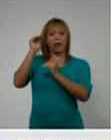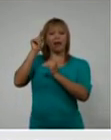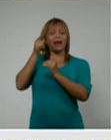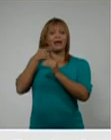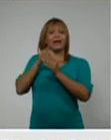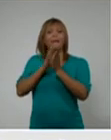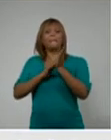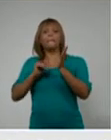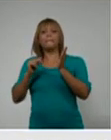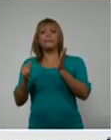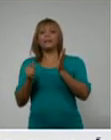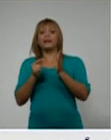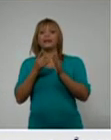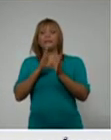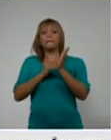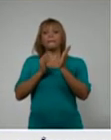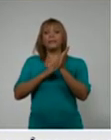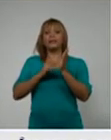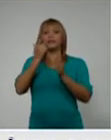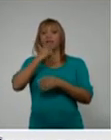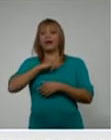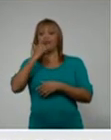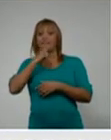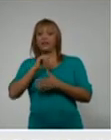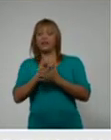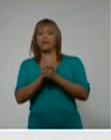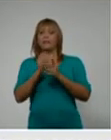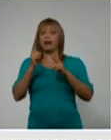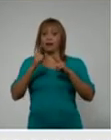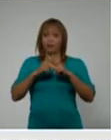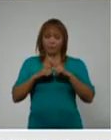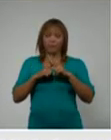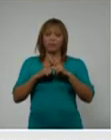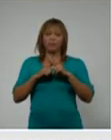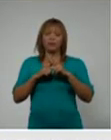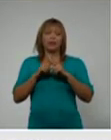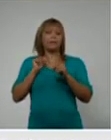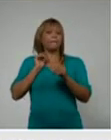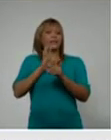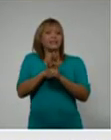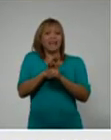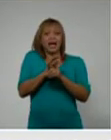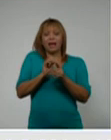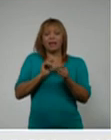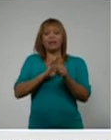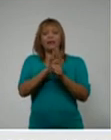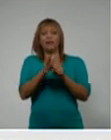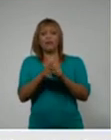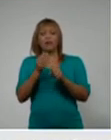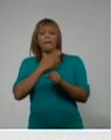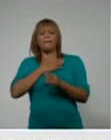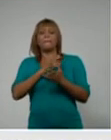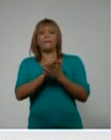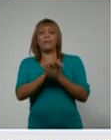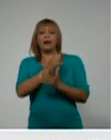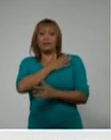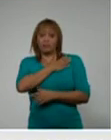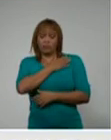en los meses de abril y mayo, una vez comenzada la transmisión en el mes de marzo,